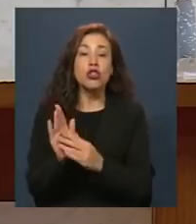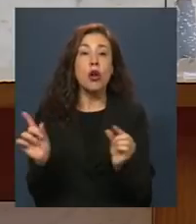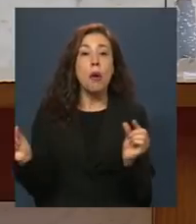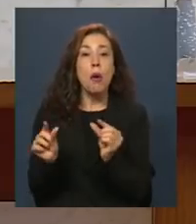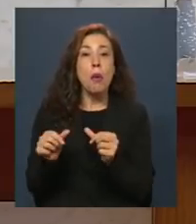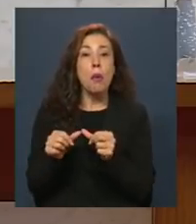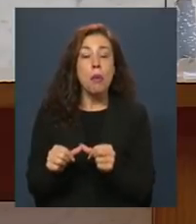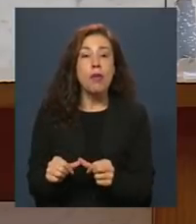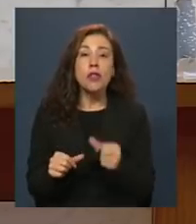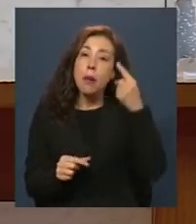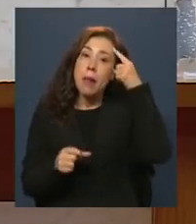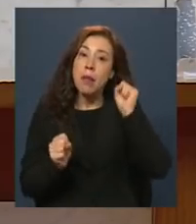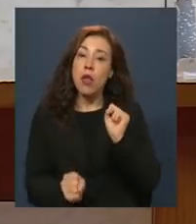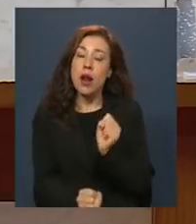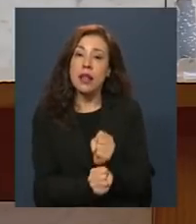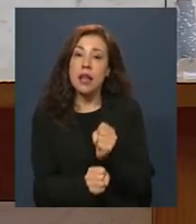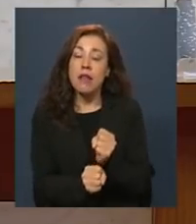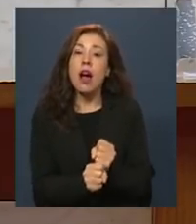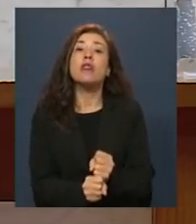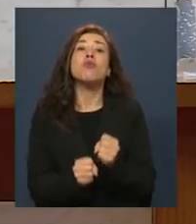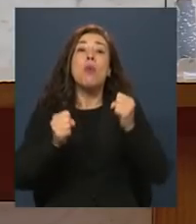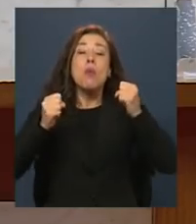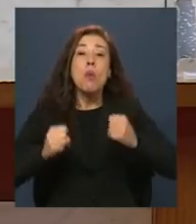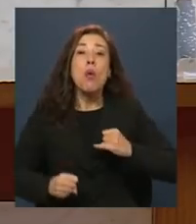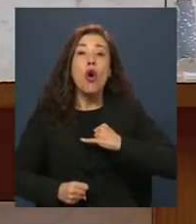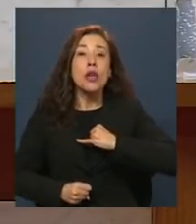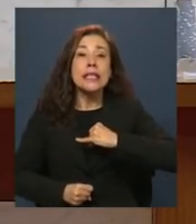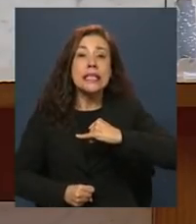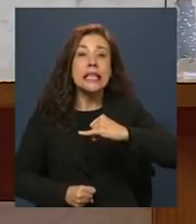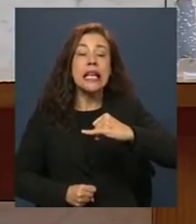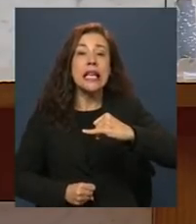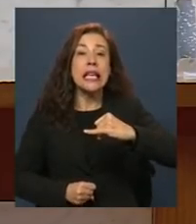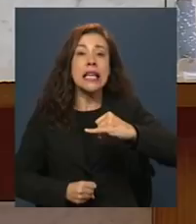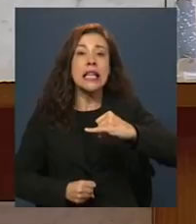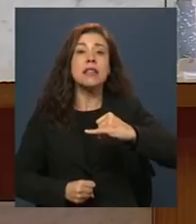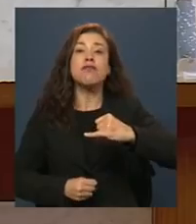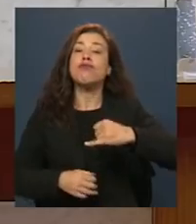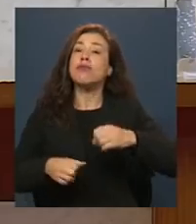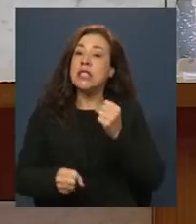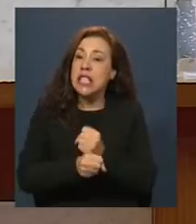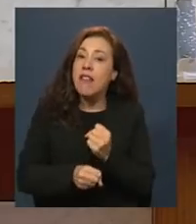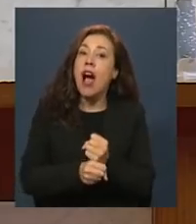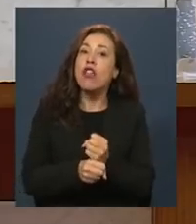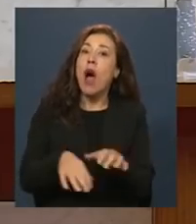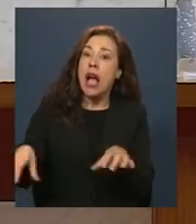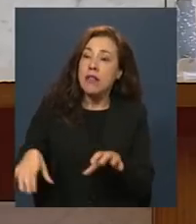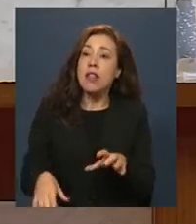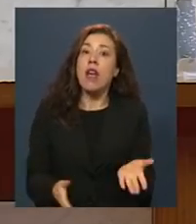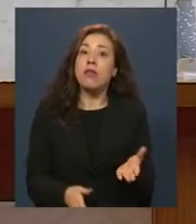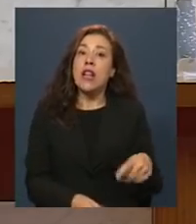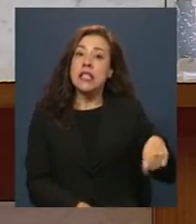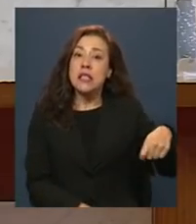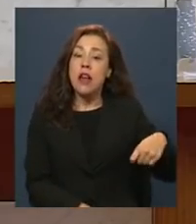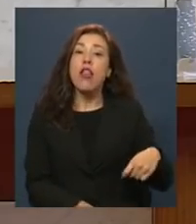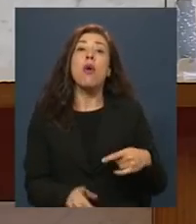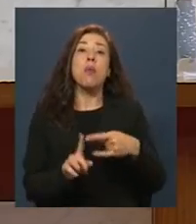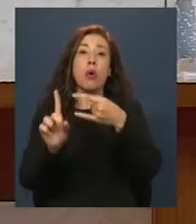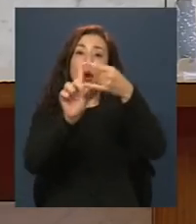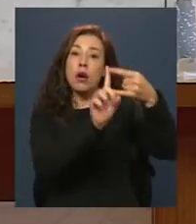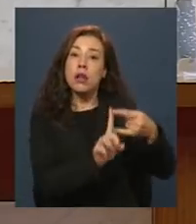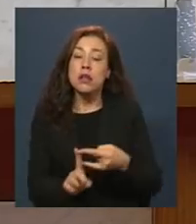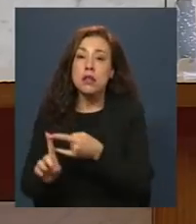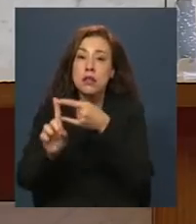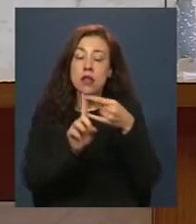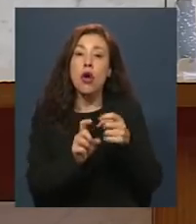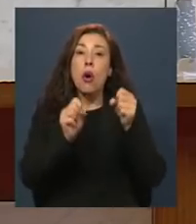transitoria para operar, fue posible mantenerla en actividad parlamentaria a través de medios telemáticos